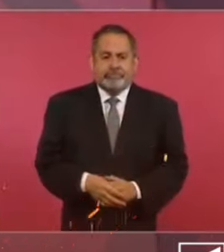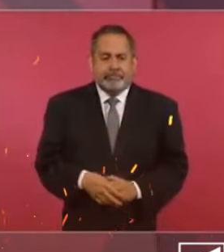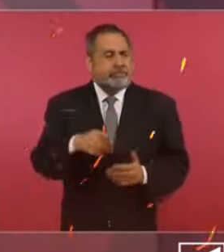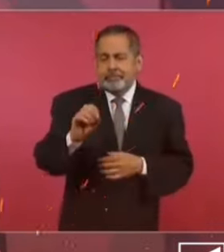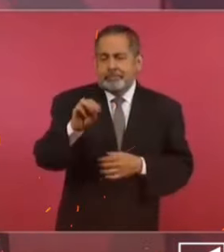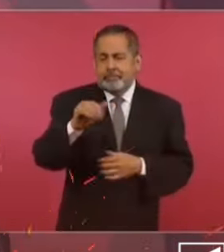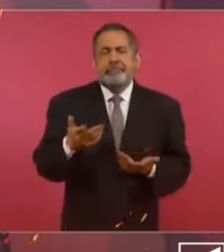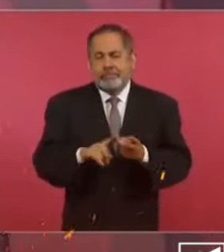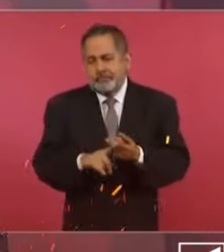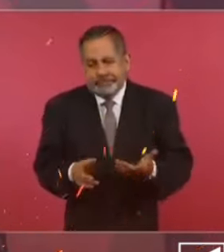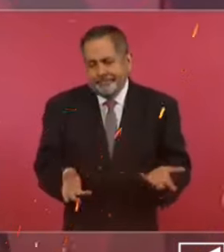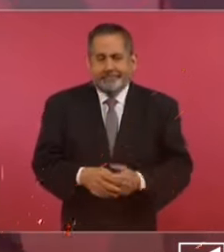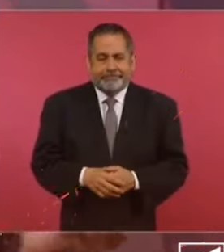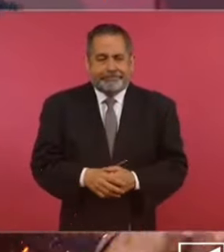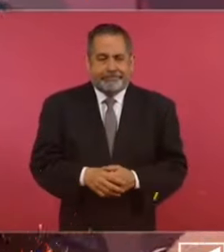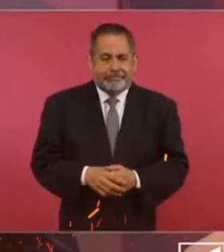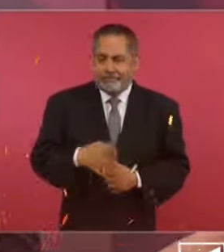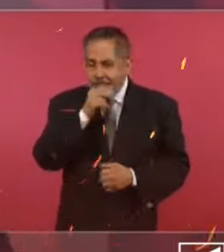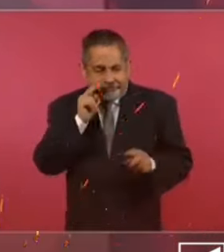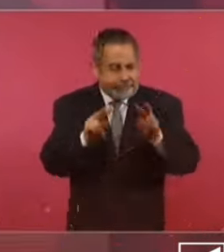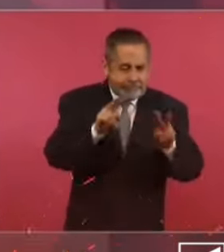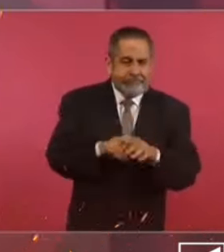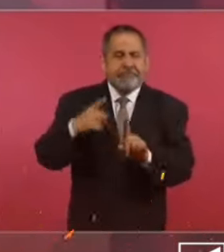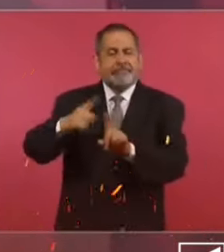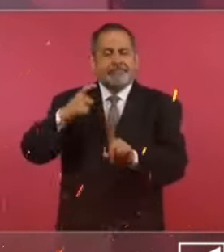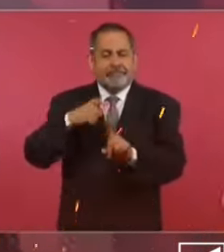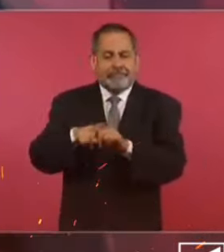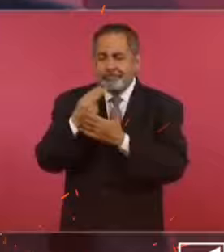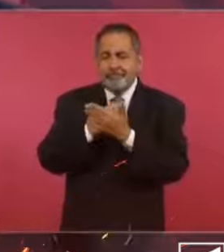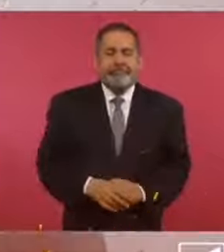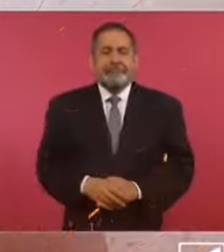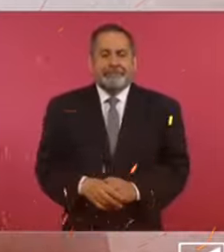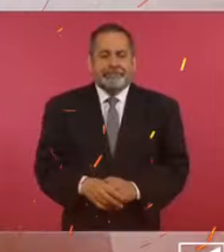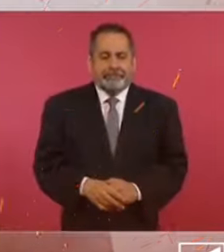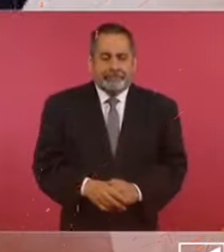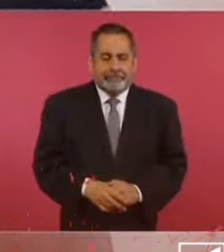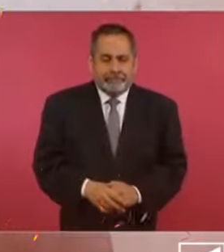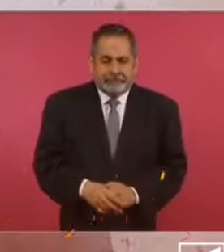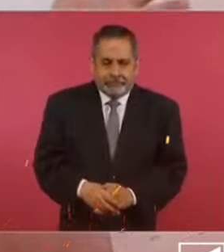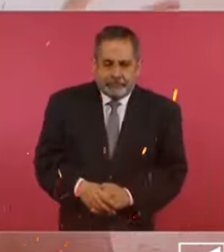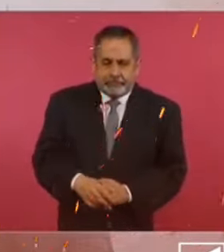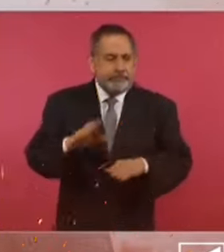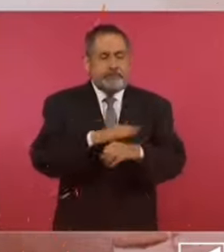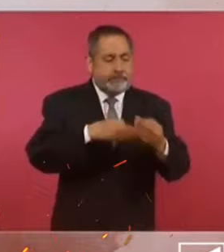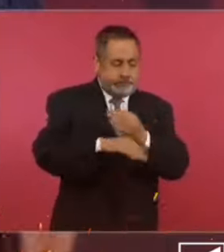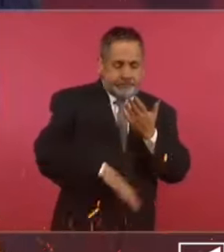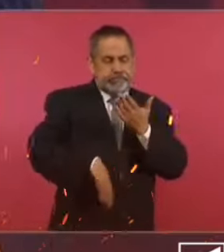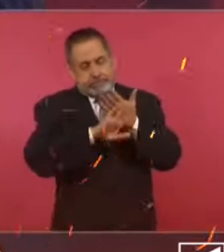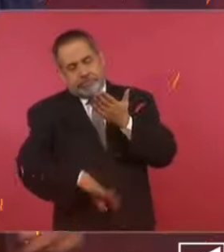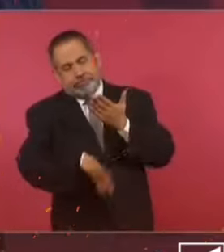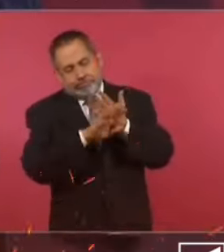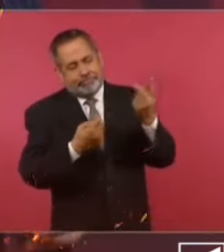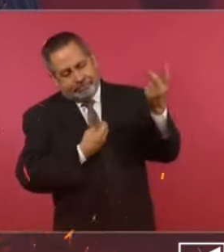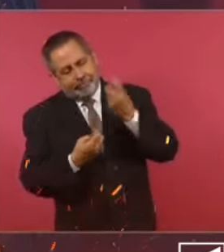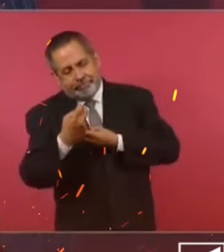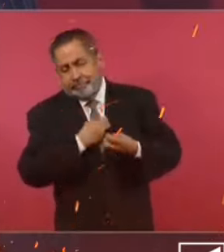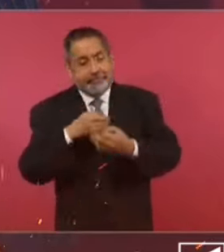de Reforma. Ya no podríamos ver la caricatura de Calderón en el Reforma, ¿no? Porque todos es en contra de nosotros,